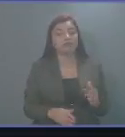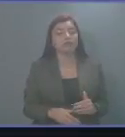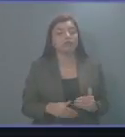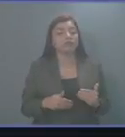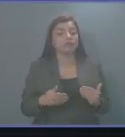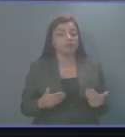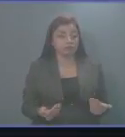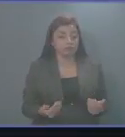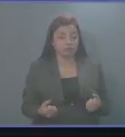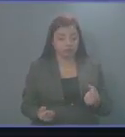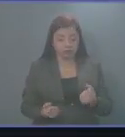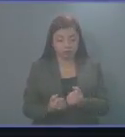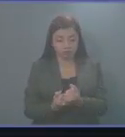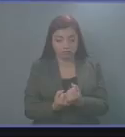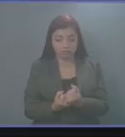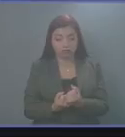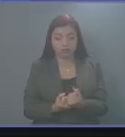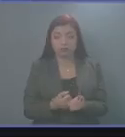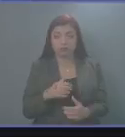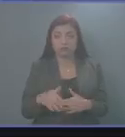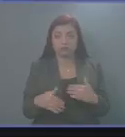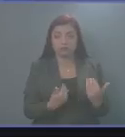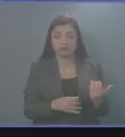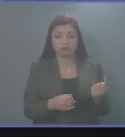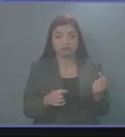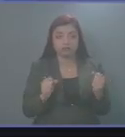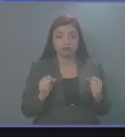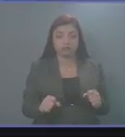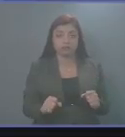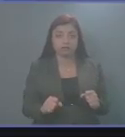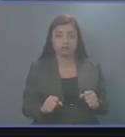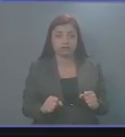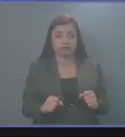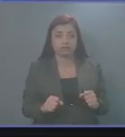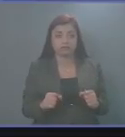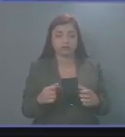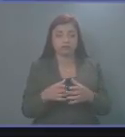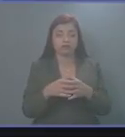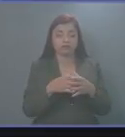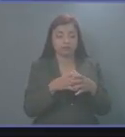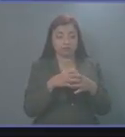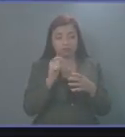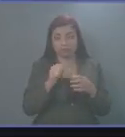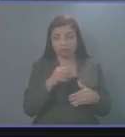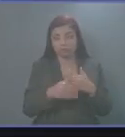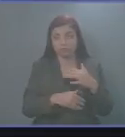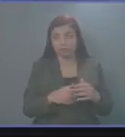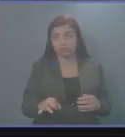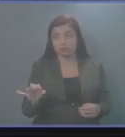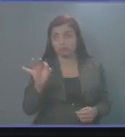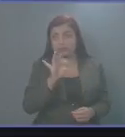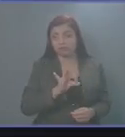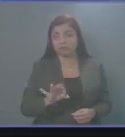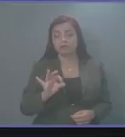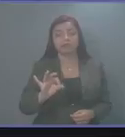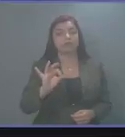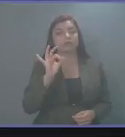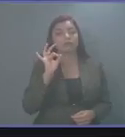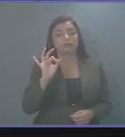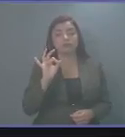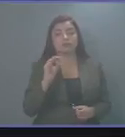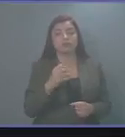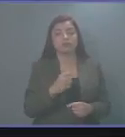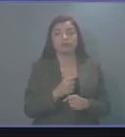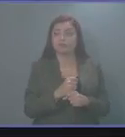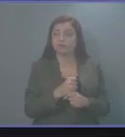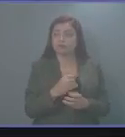de apoyar a los relacionados sectores y contribuir a una mayor